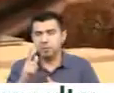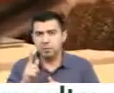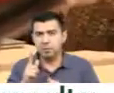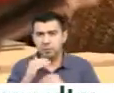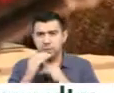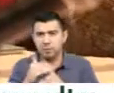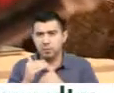vigente